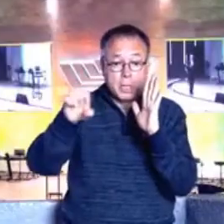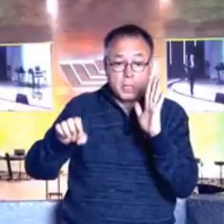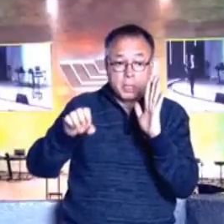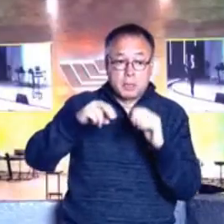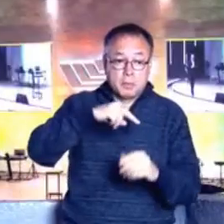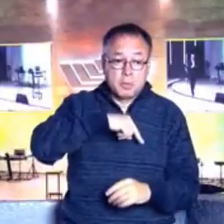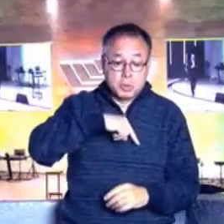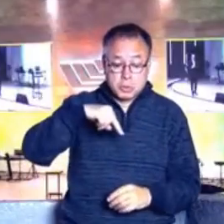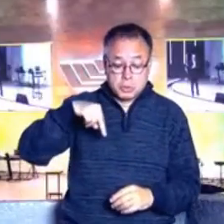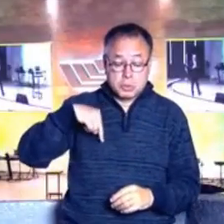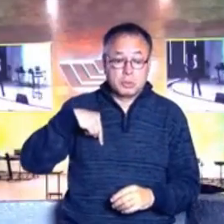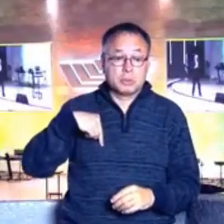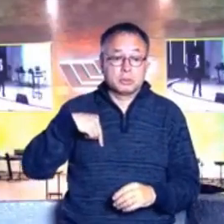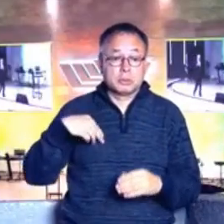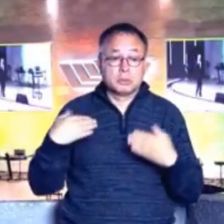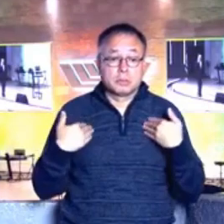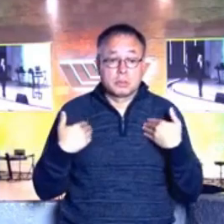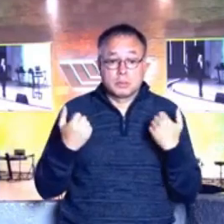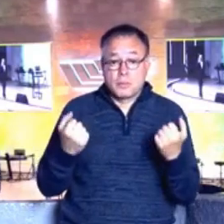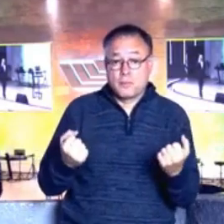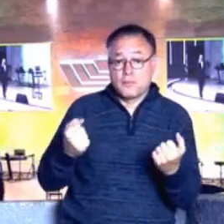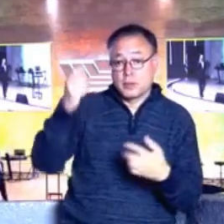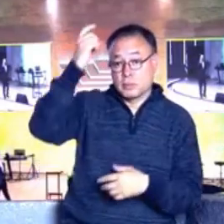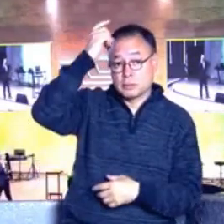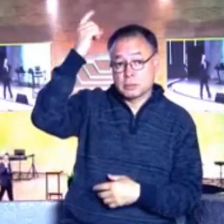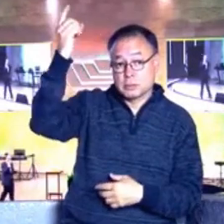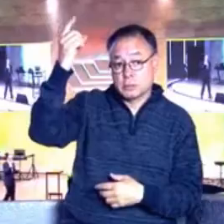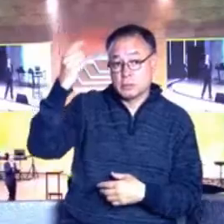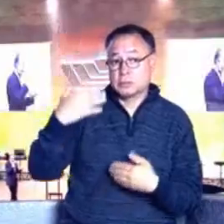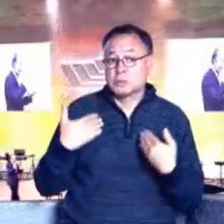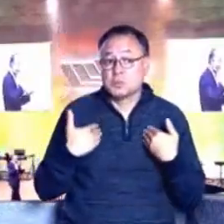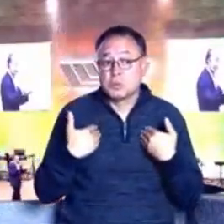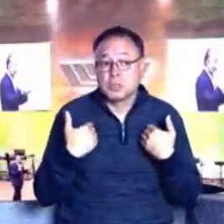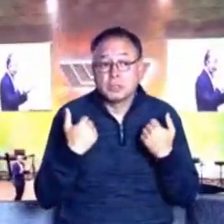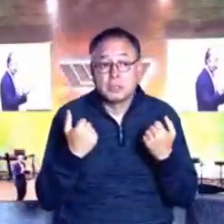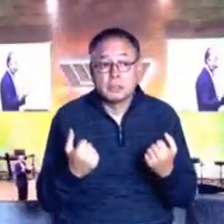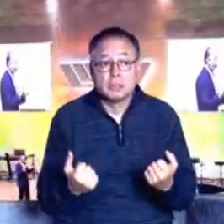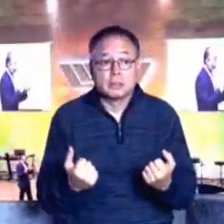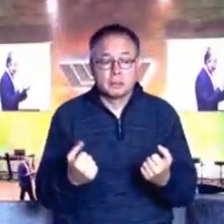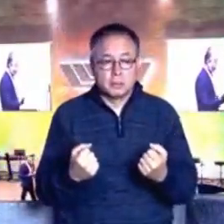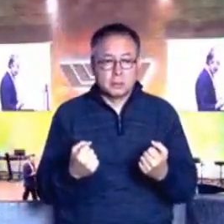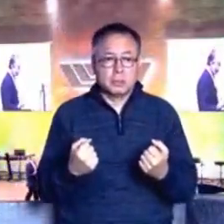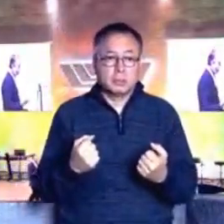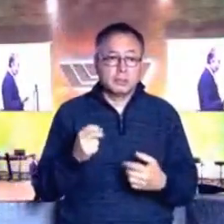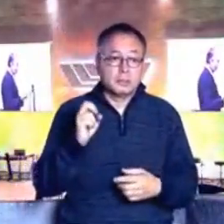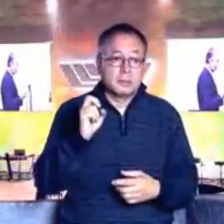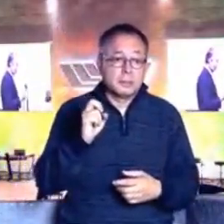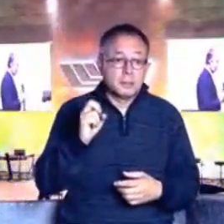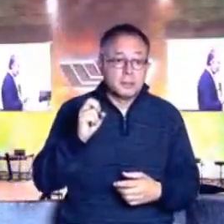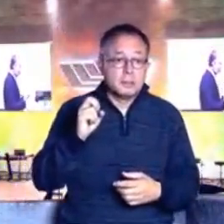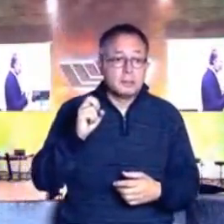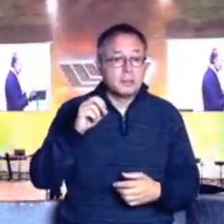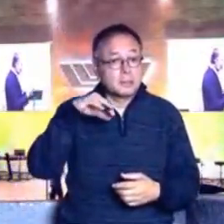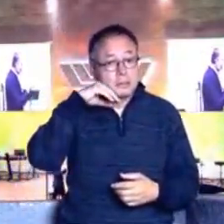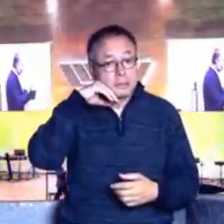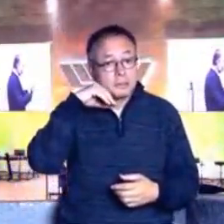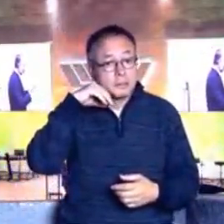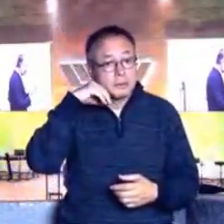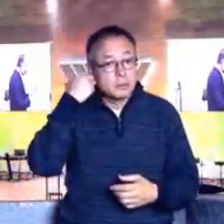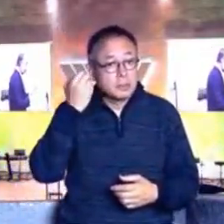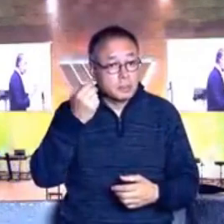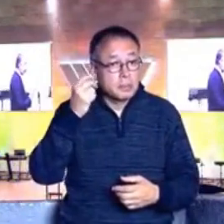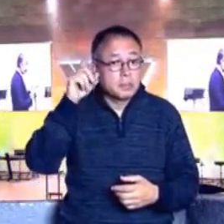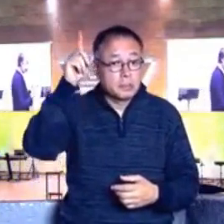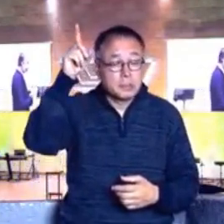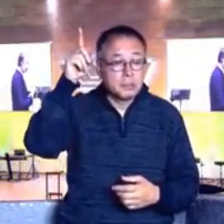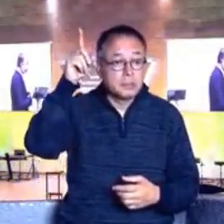confianza en Dios y tener el entendimiento el concepto Claro que Dios es mi padre